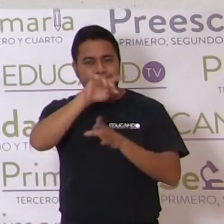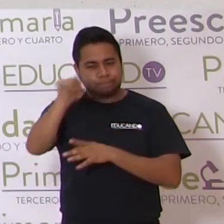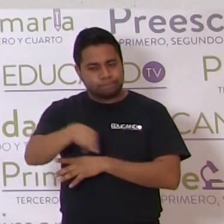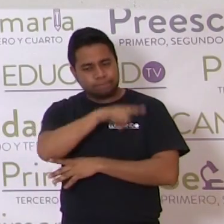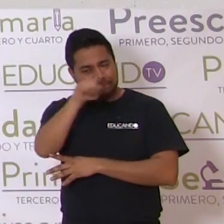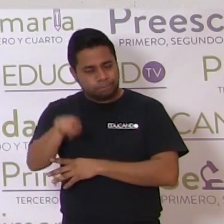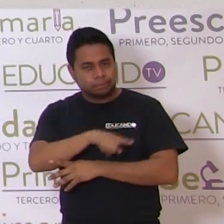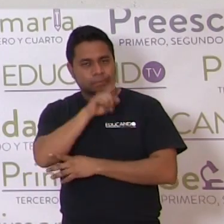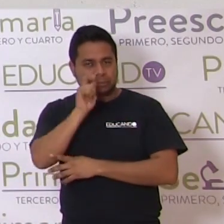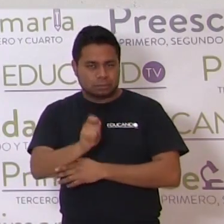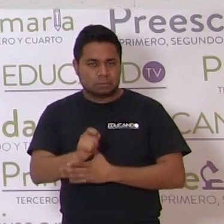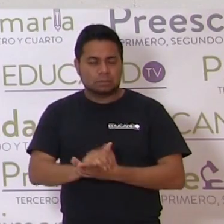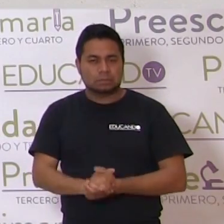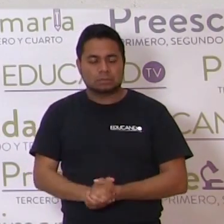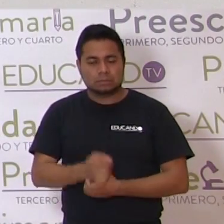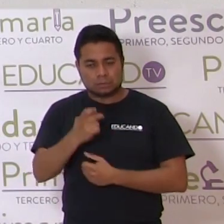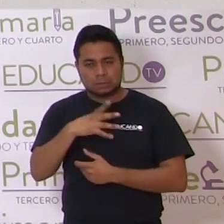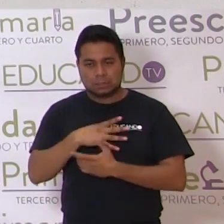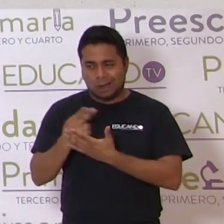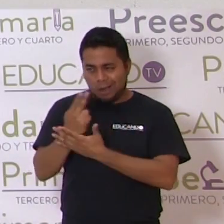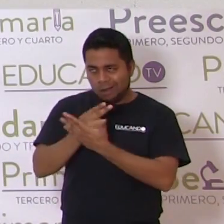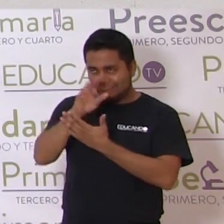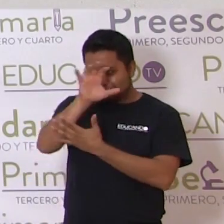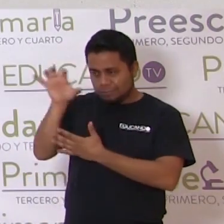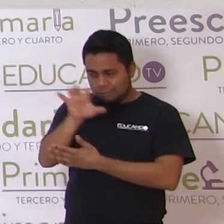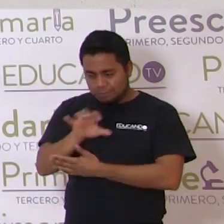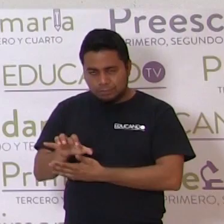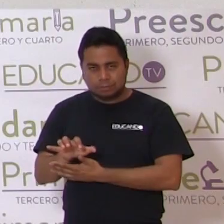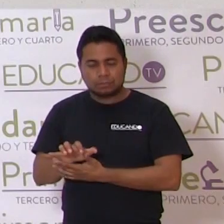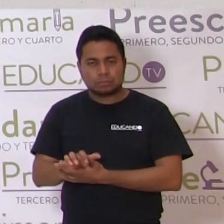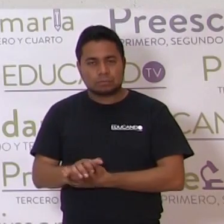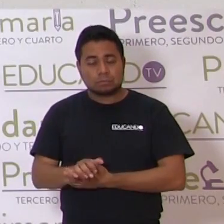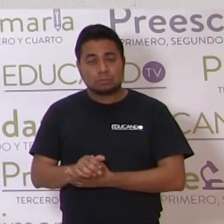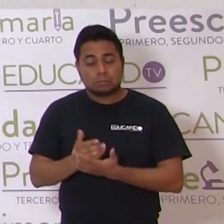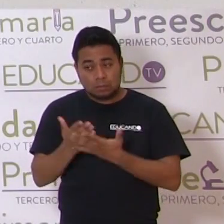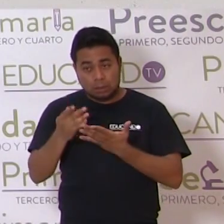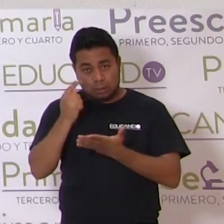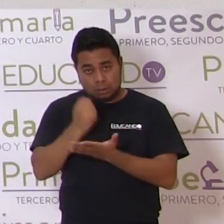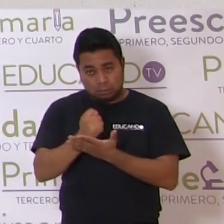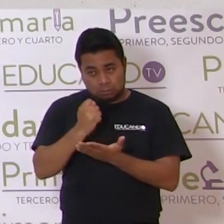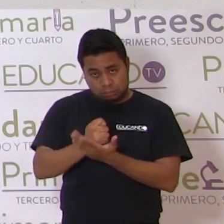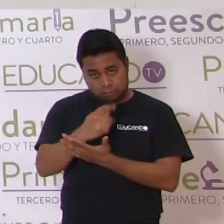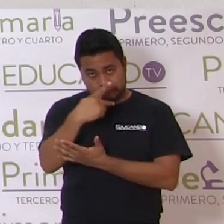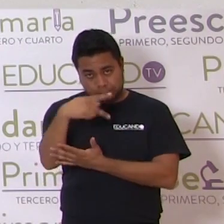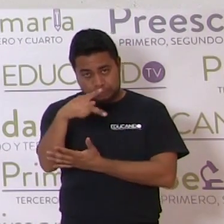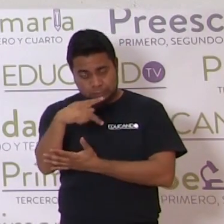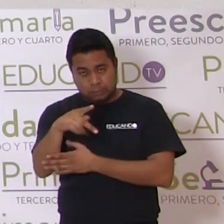Ese sería un diagrama. Su tarea de ustedes es que